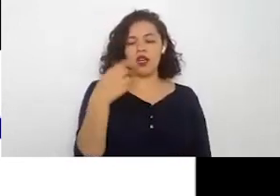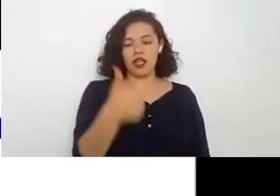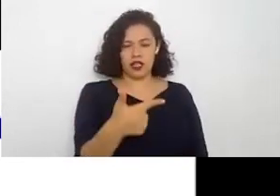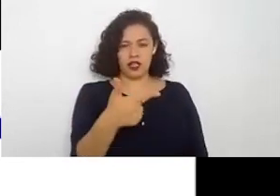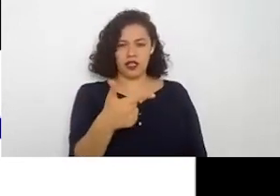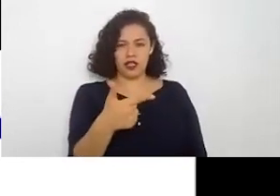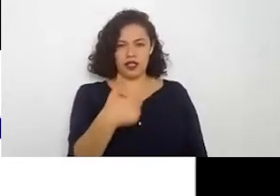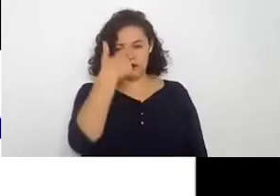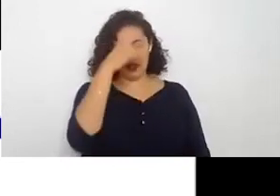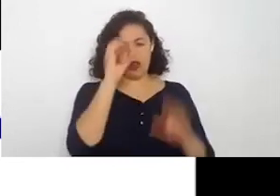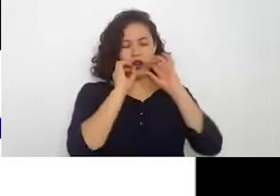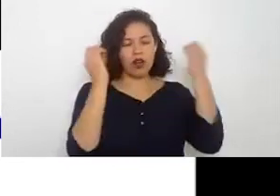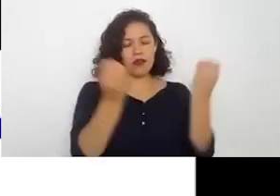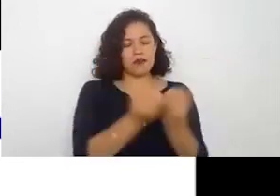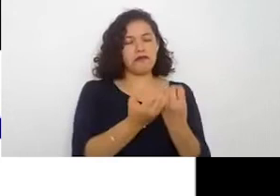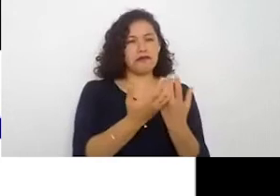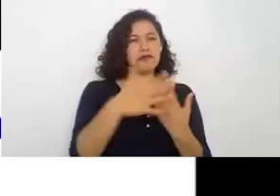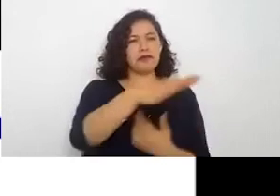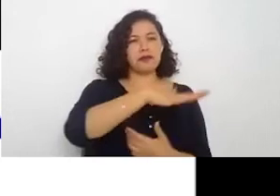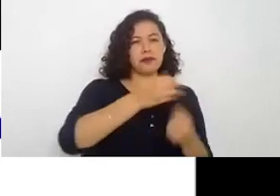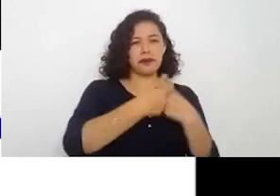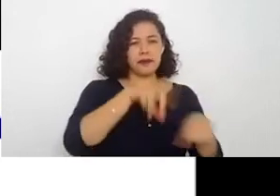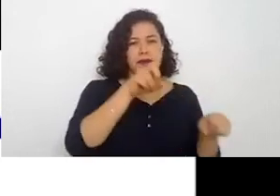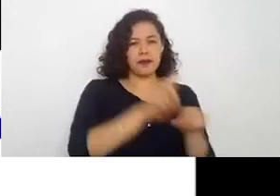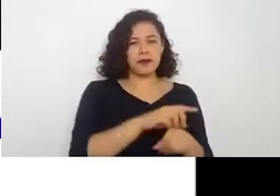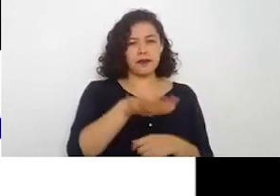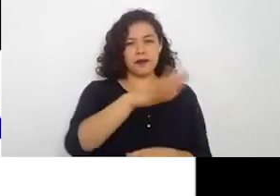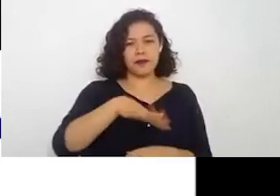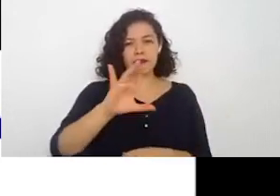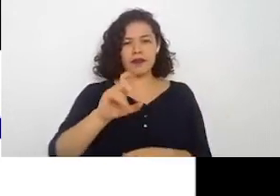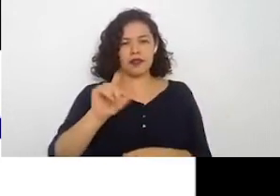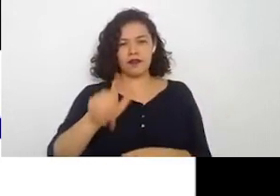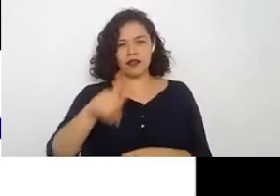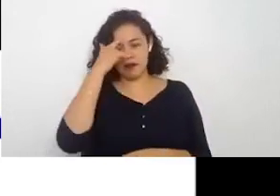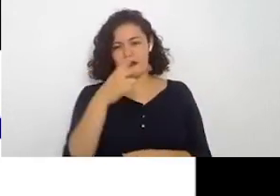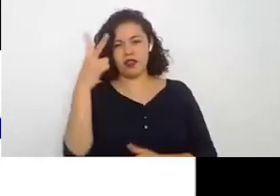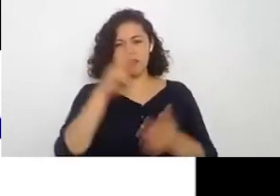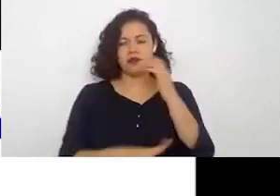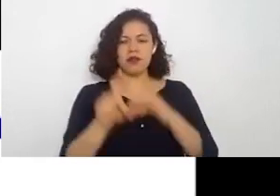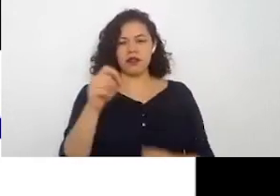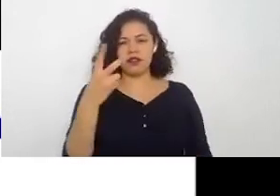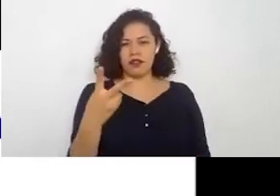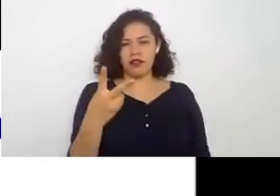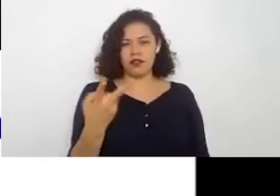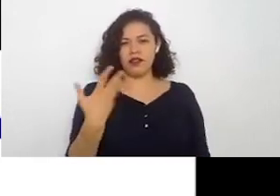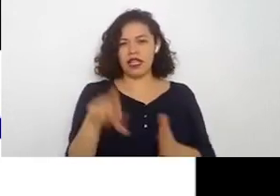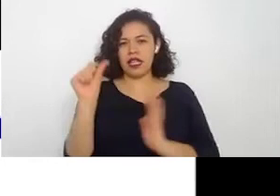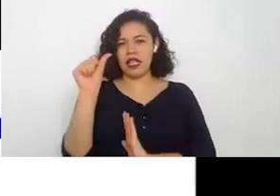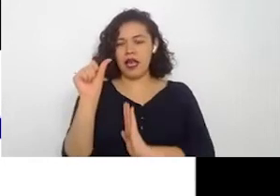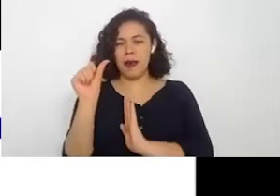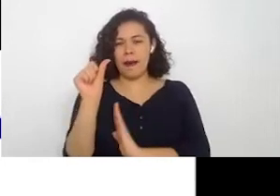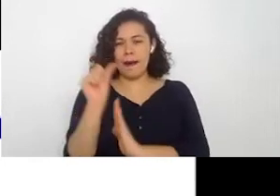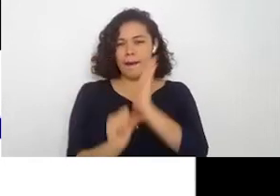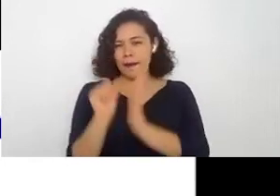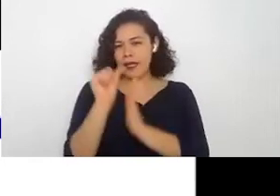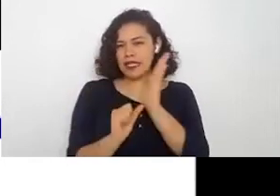las organizaciones no lucrativas, ¿verdad? Para este 2022, que nos quedan pocos meses. Yo le hubiera puesto aquí ya